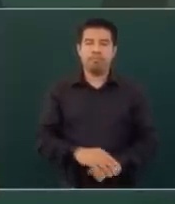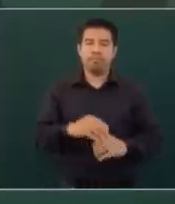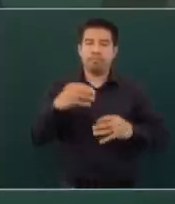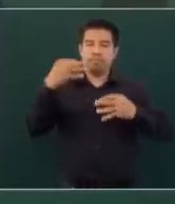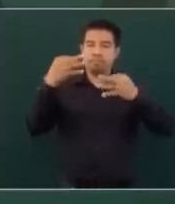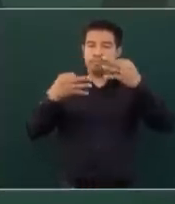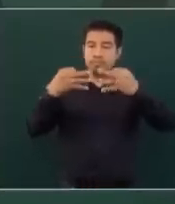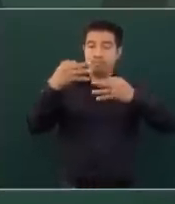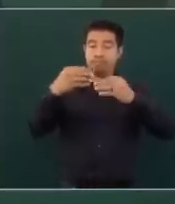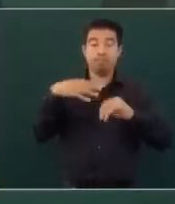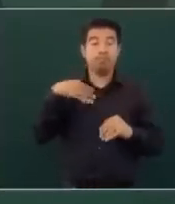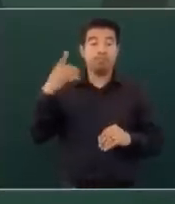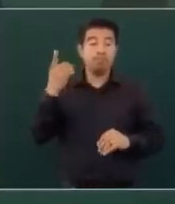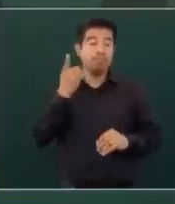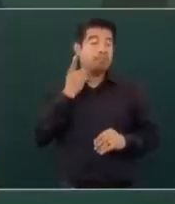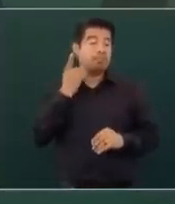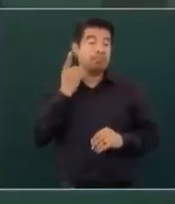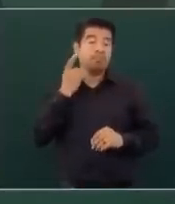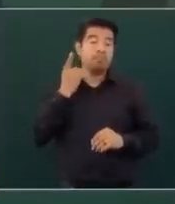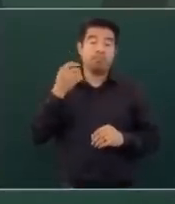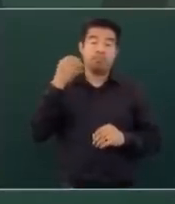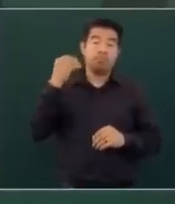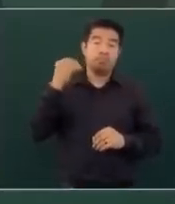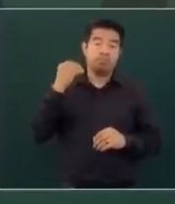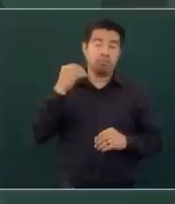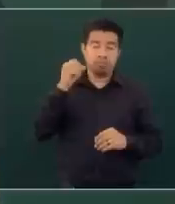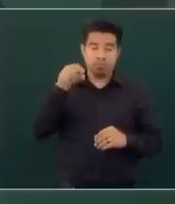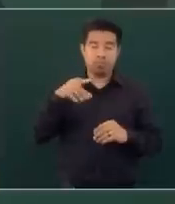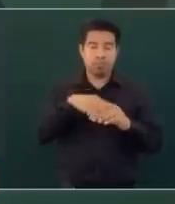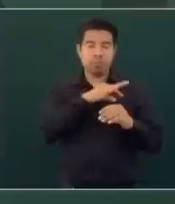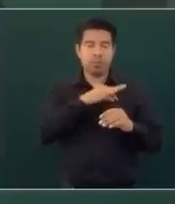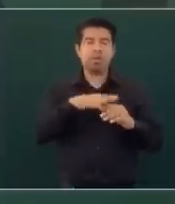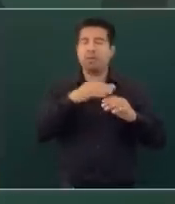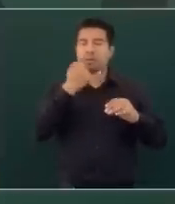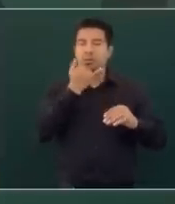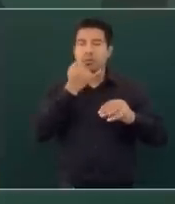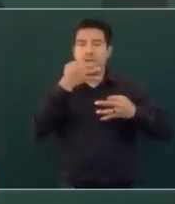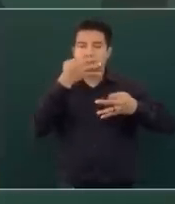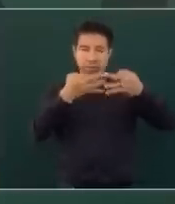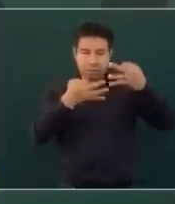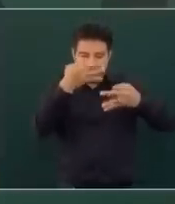legisladores, en este caso jueces, magistrados, ministros,